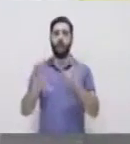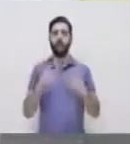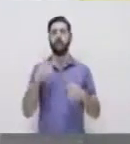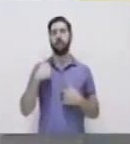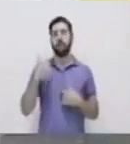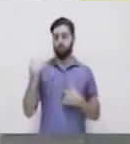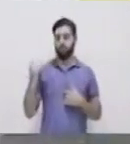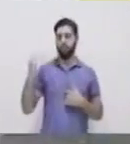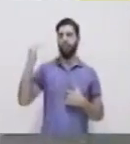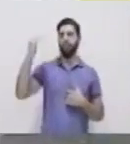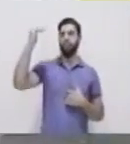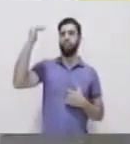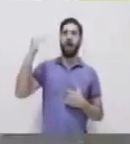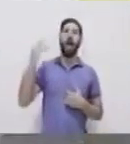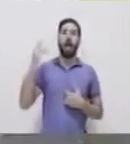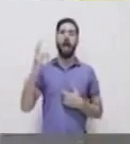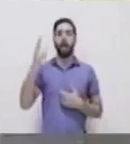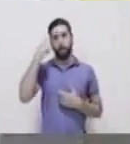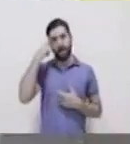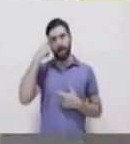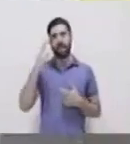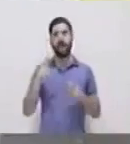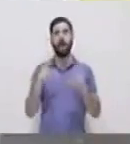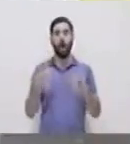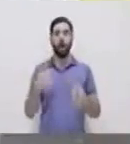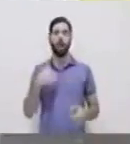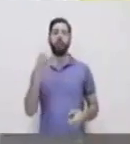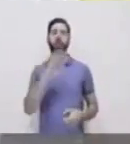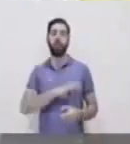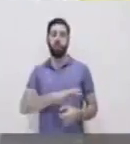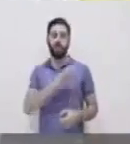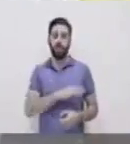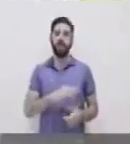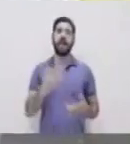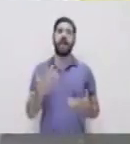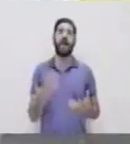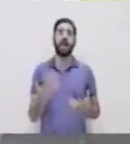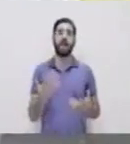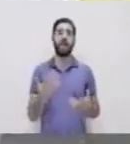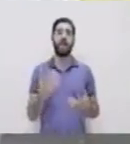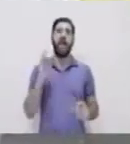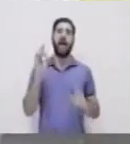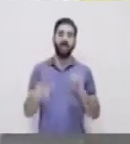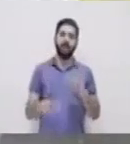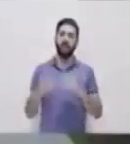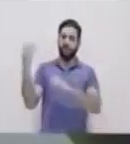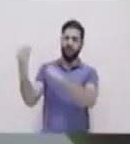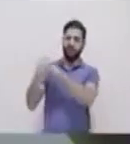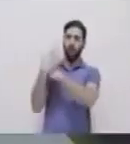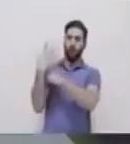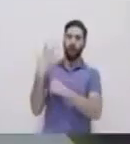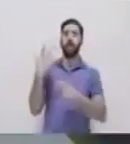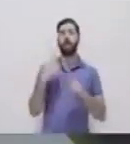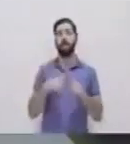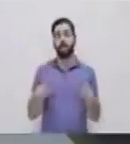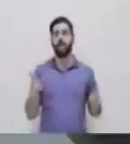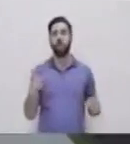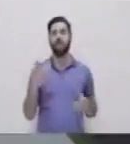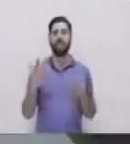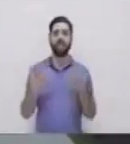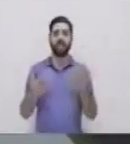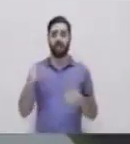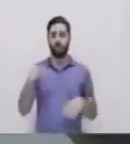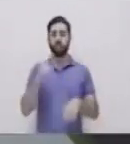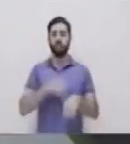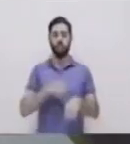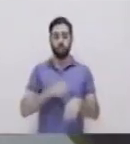Porque muchas veces pues uno va creciendo con base a lo que la familia y la sociedad nos va transmitiendo, ¿verdad?